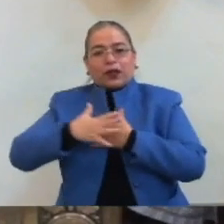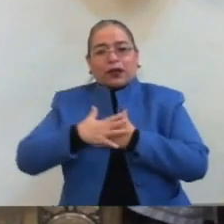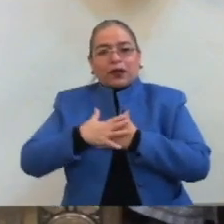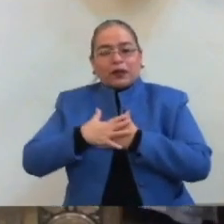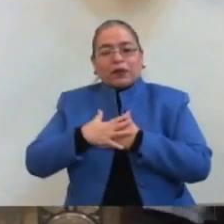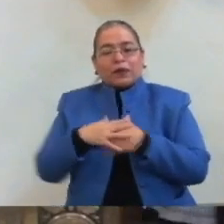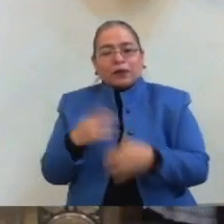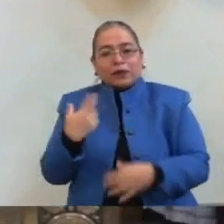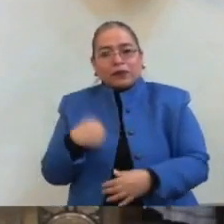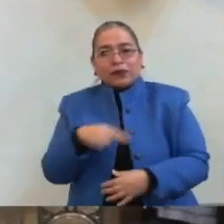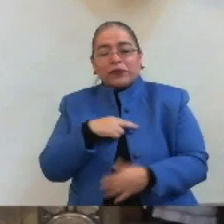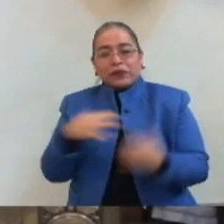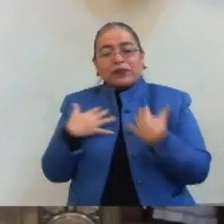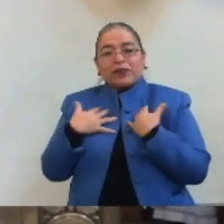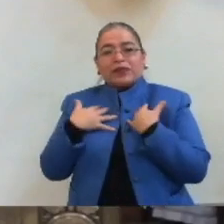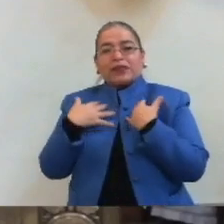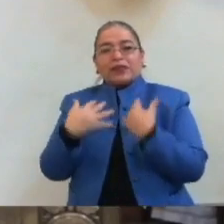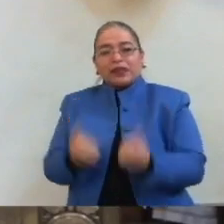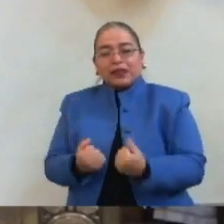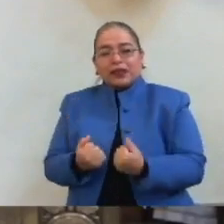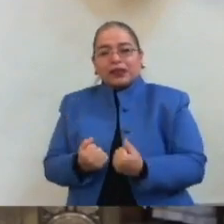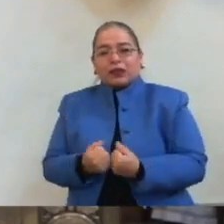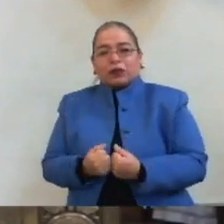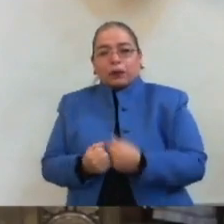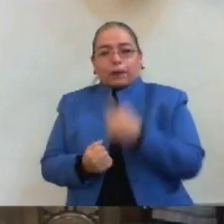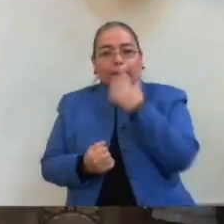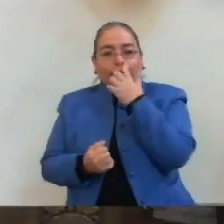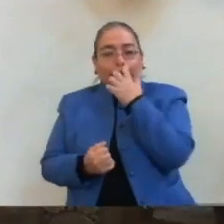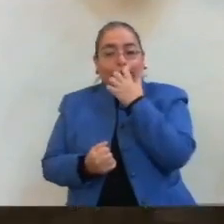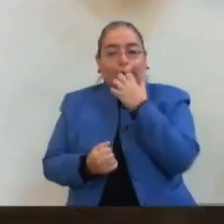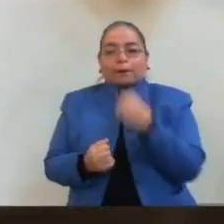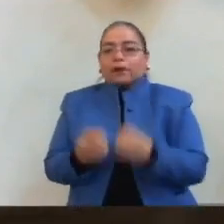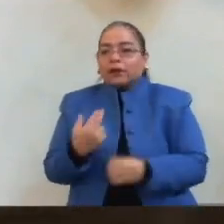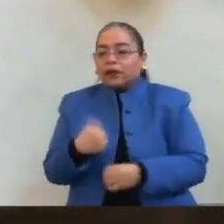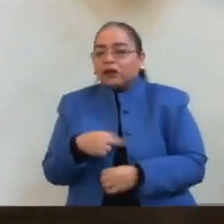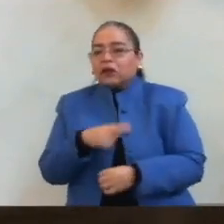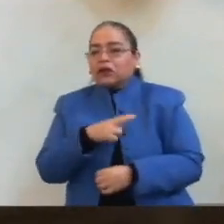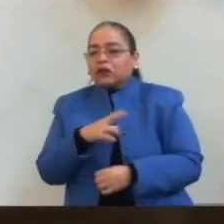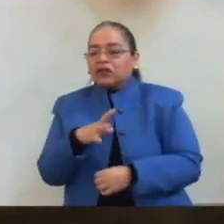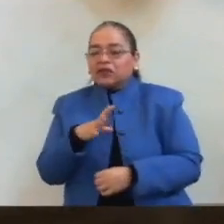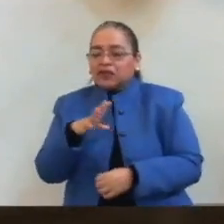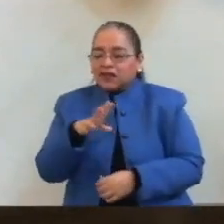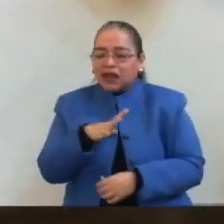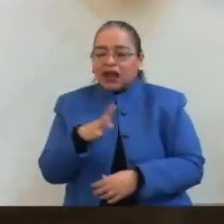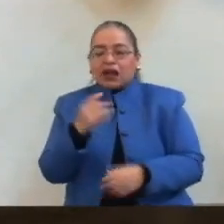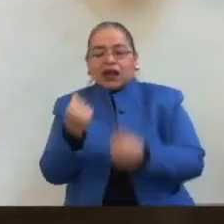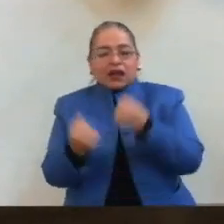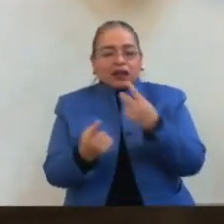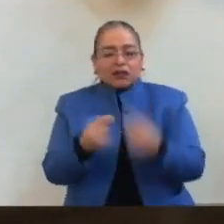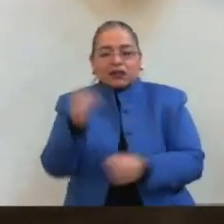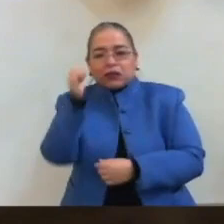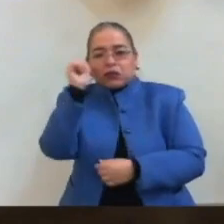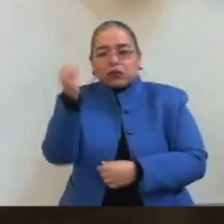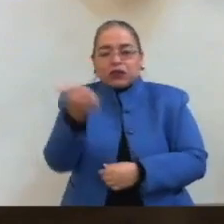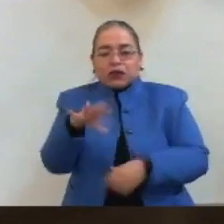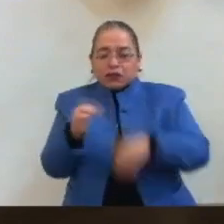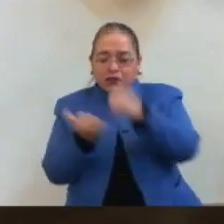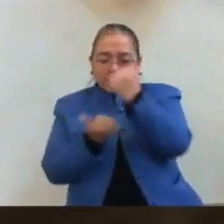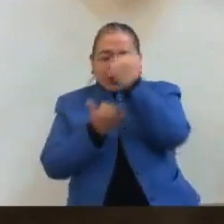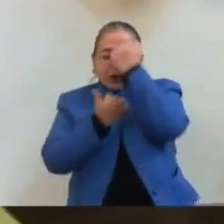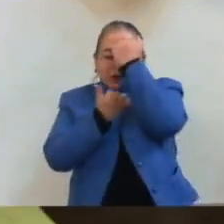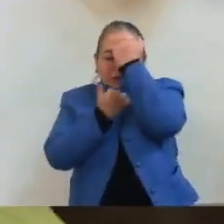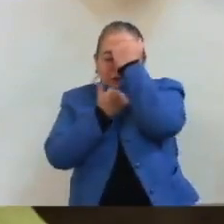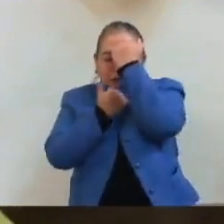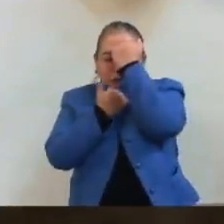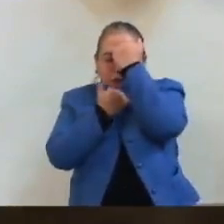cuenta que es necesario corregir arrepentirse pero